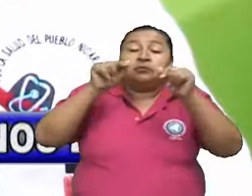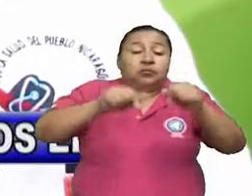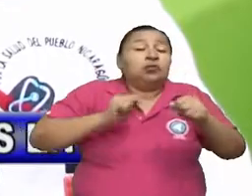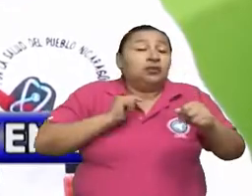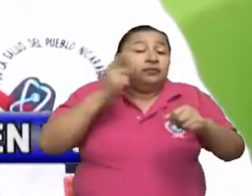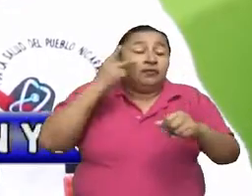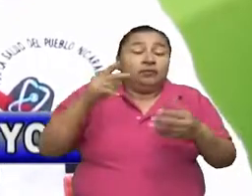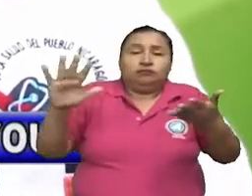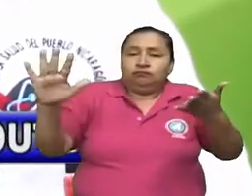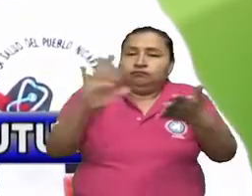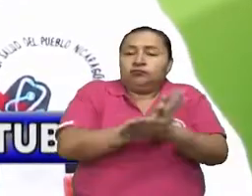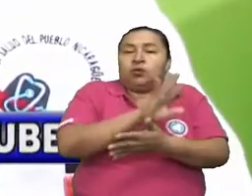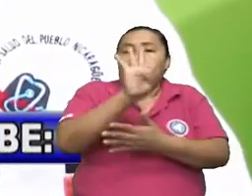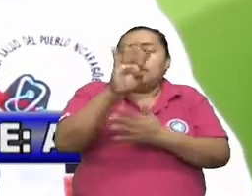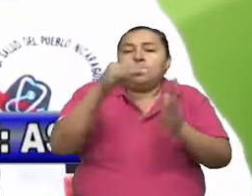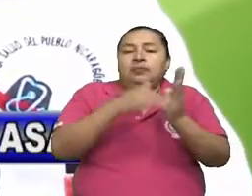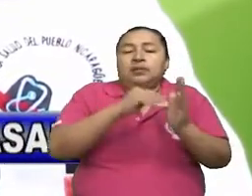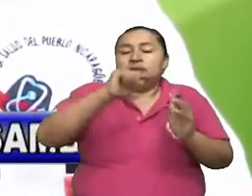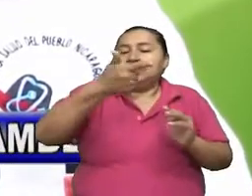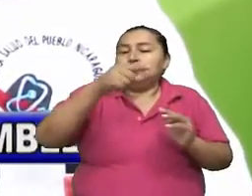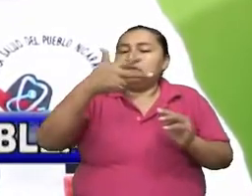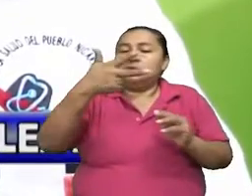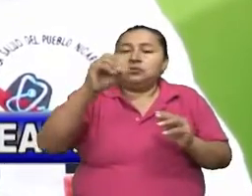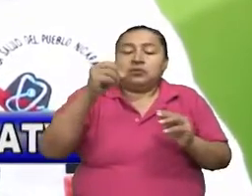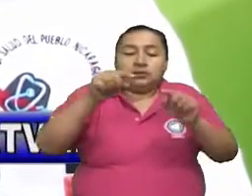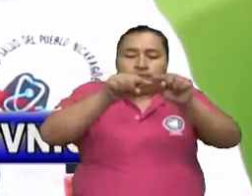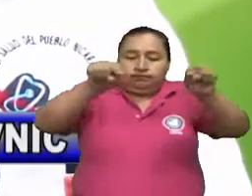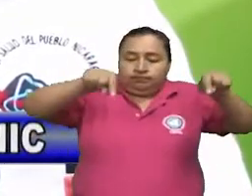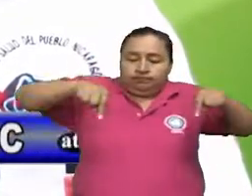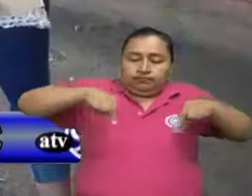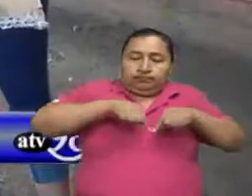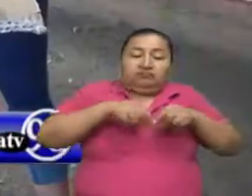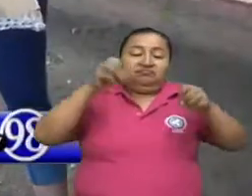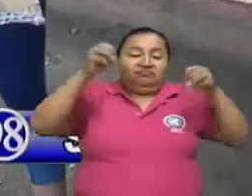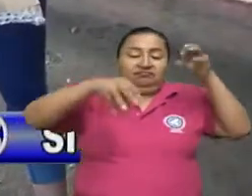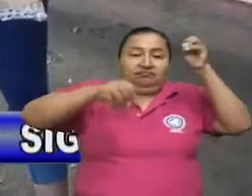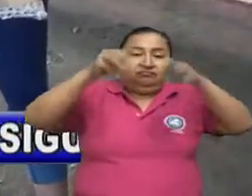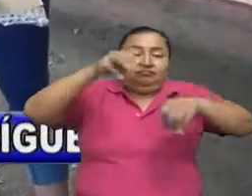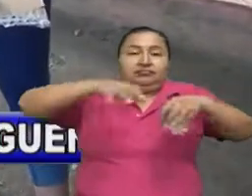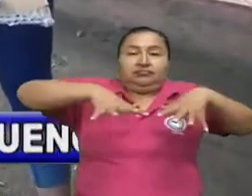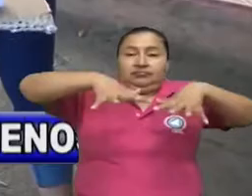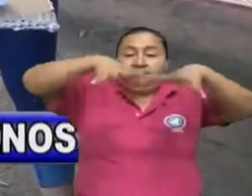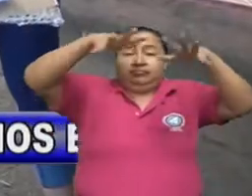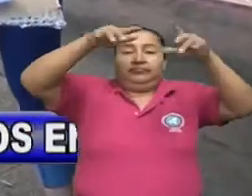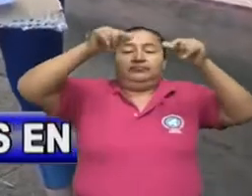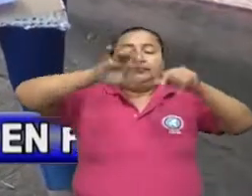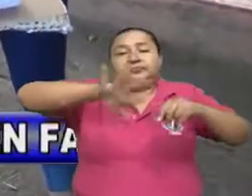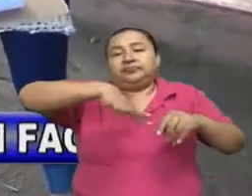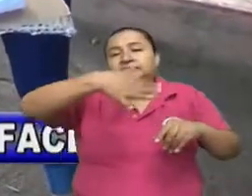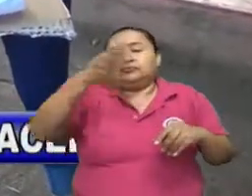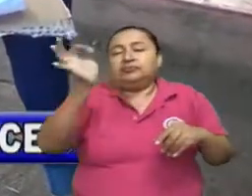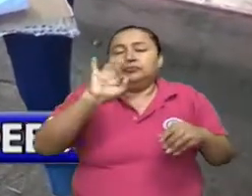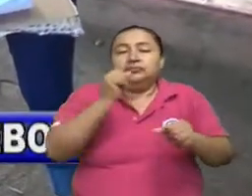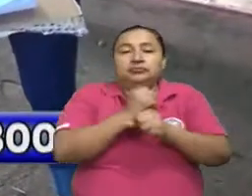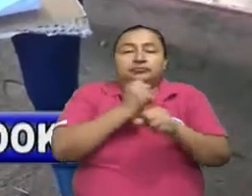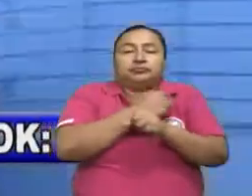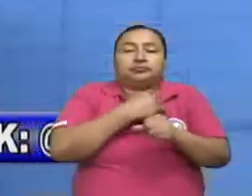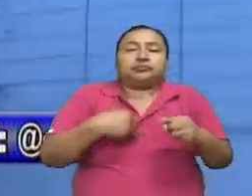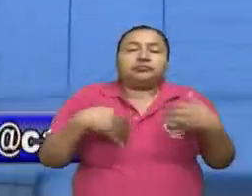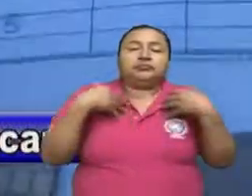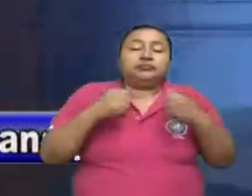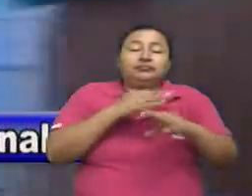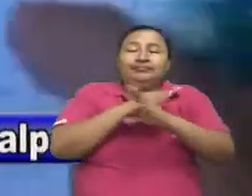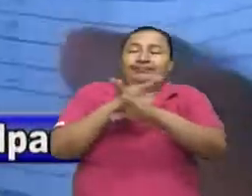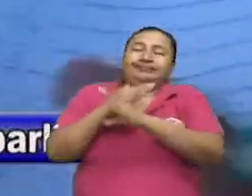se eliminó 4.780 metros cúbicos de basura. Otras medidas realizadas por el Ministerio de Salud en la lucha contra